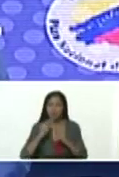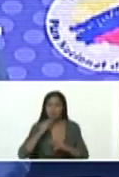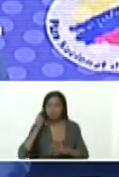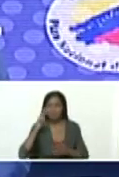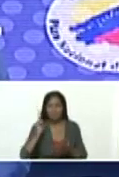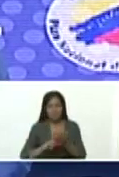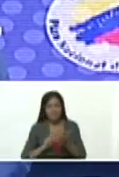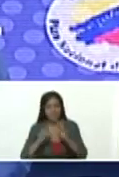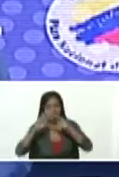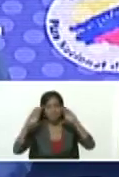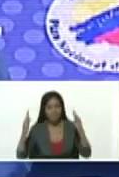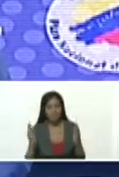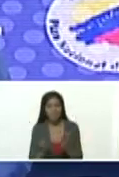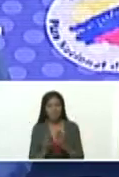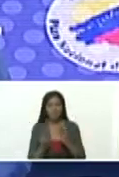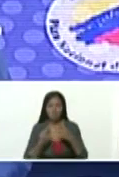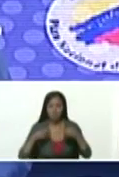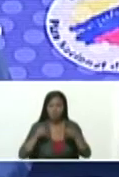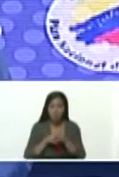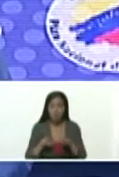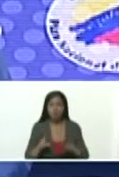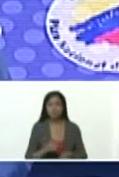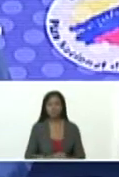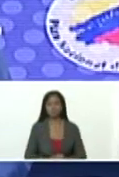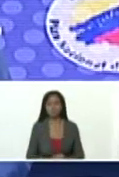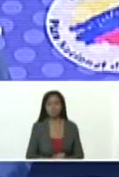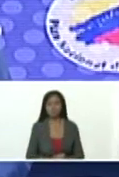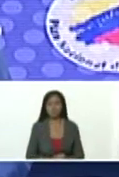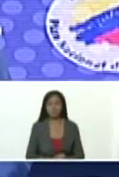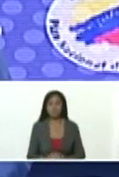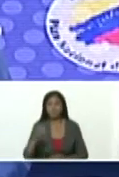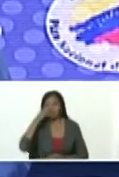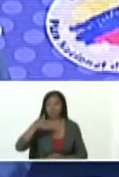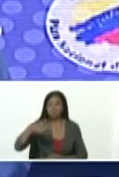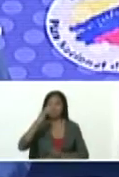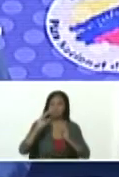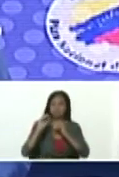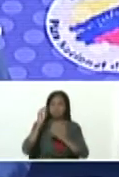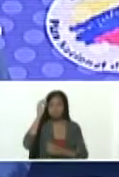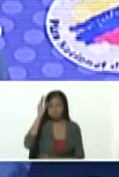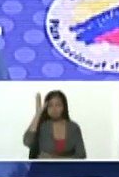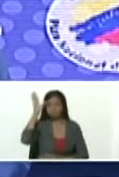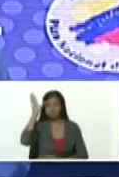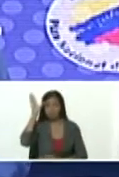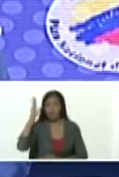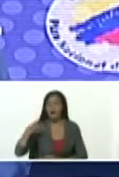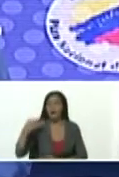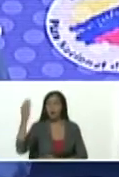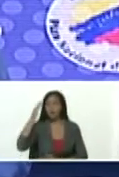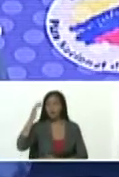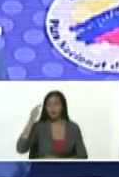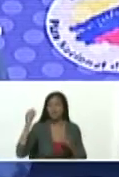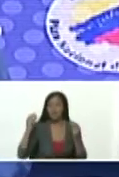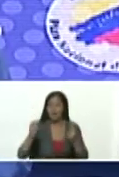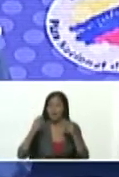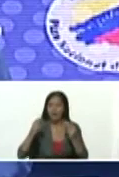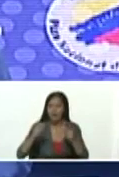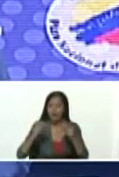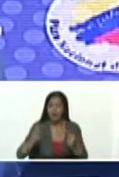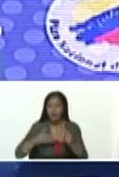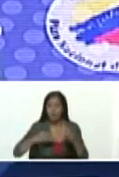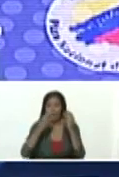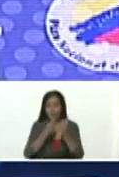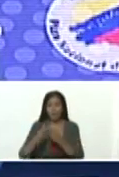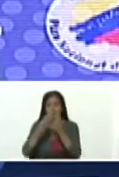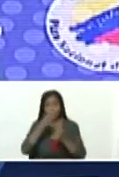realidad, del mundo circundante. Un pueblo con un alto conocimiento para su accionar